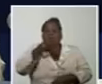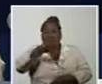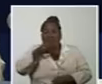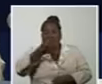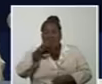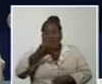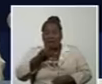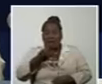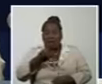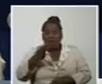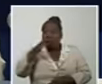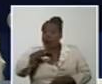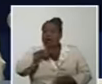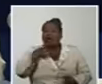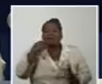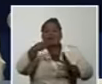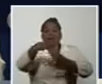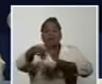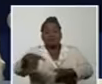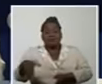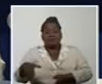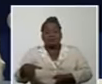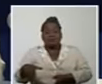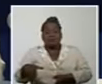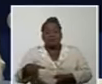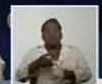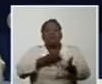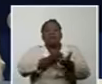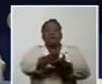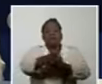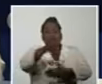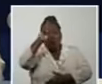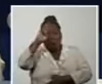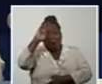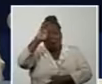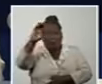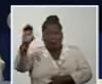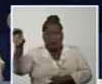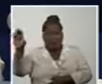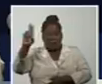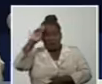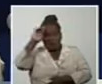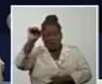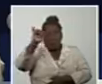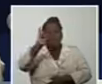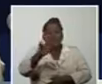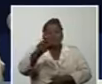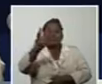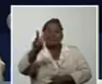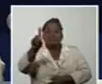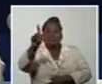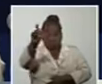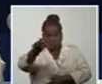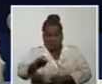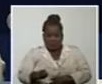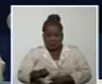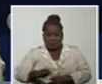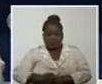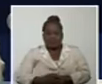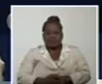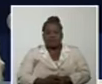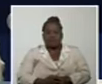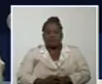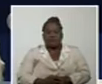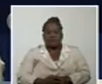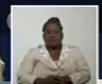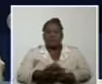información. Se mantienen en nuestros hospitales ingresados 631 pacientes, la cifra